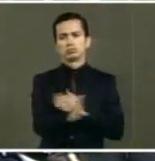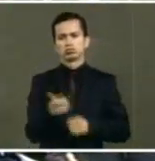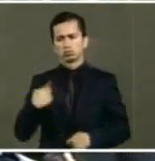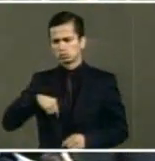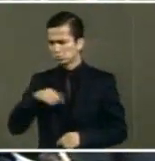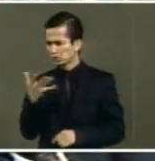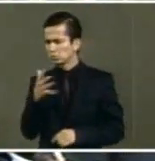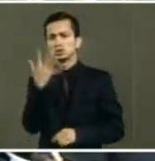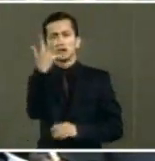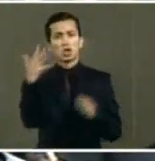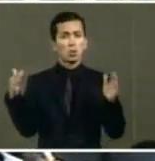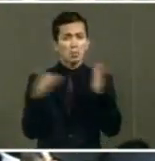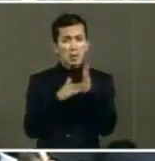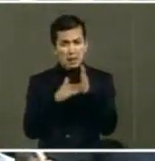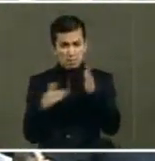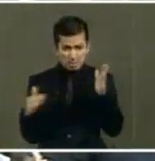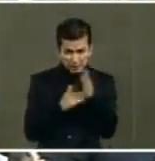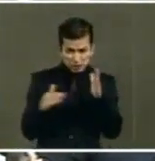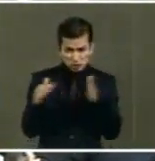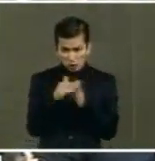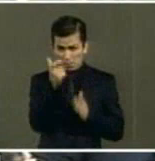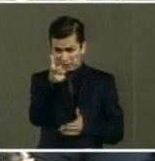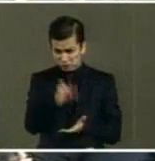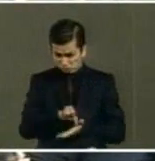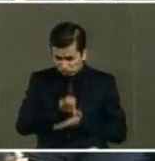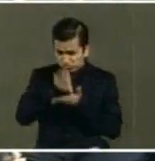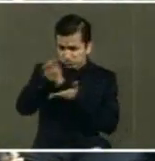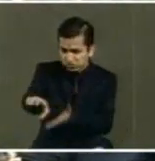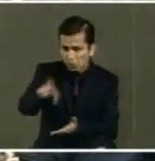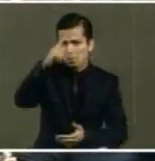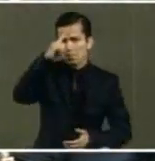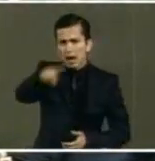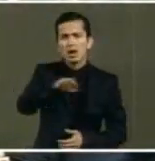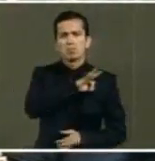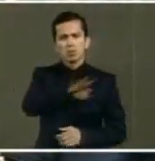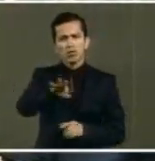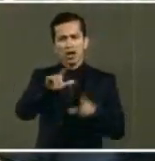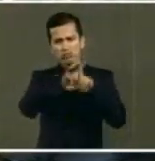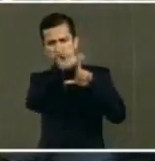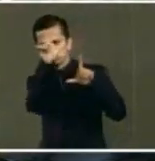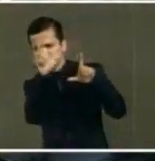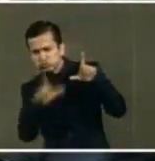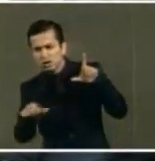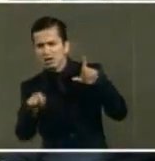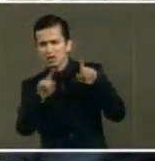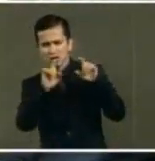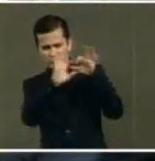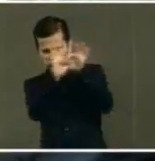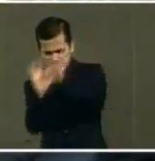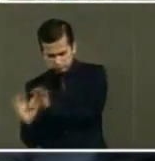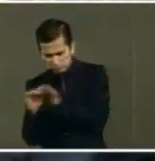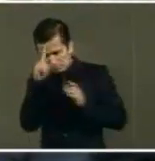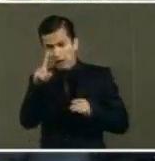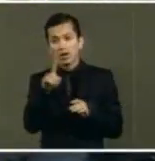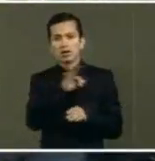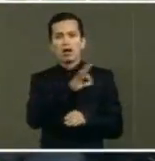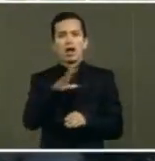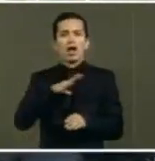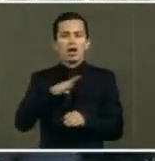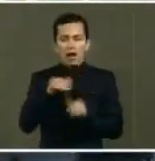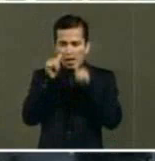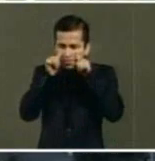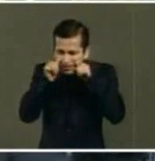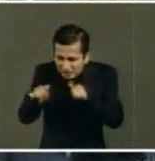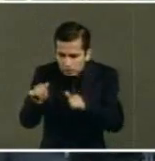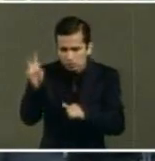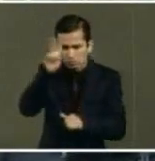5,000 millones de pesos para conformar una de las redes de prevención, atención y tratamiento de adicciones más grande del